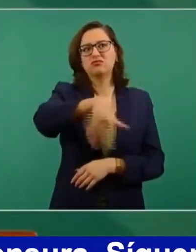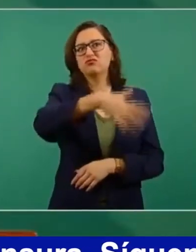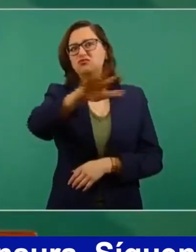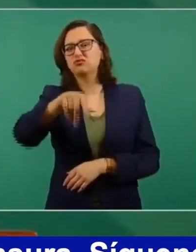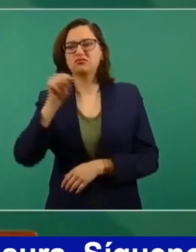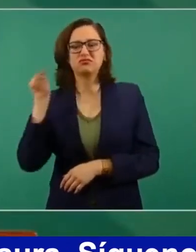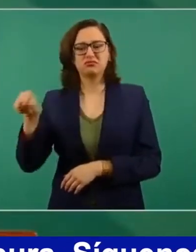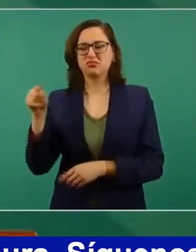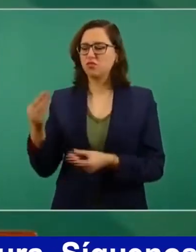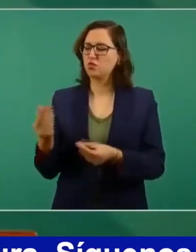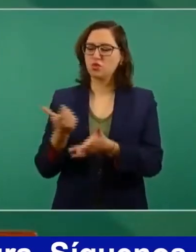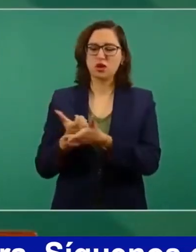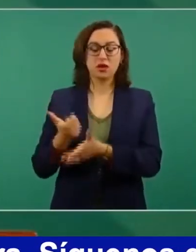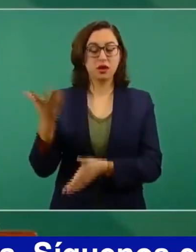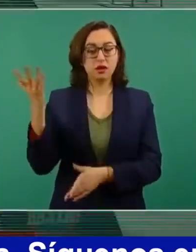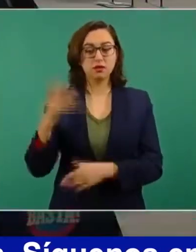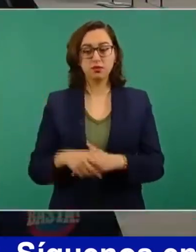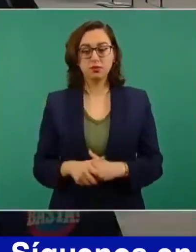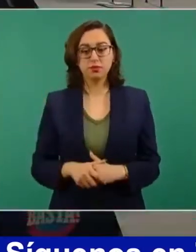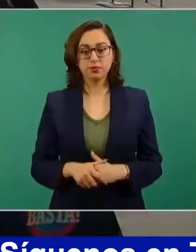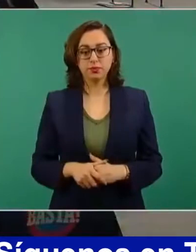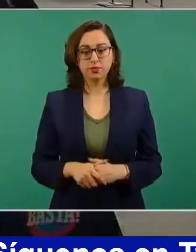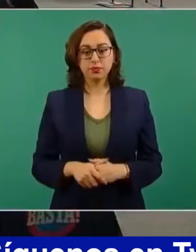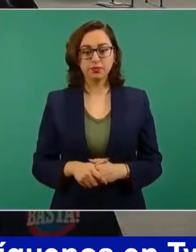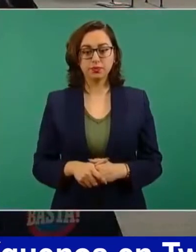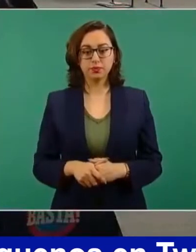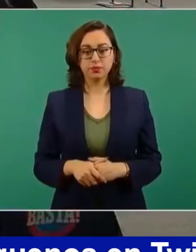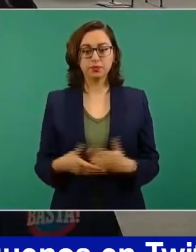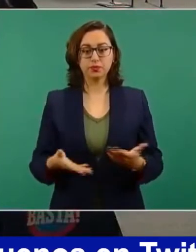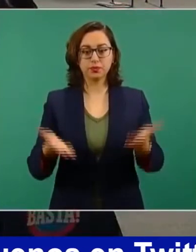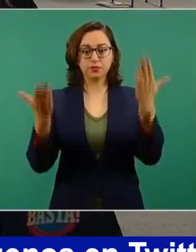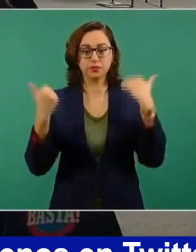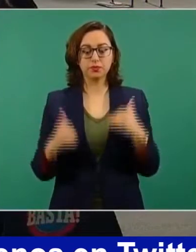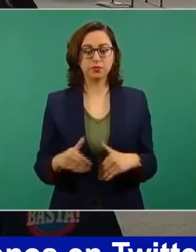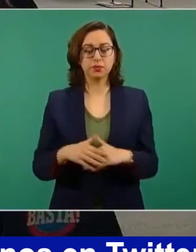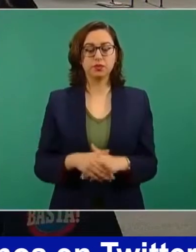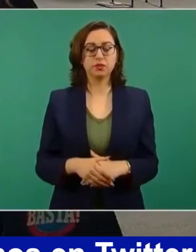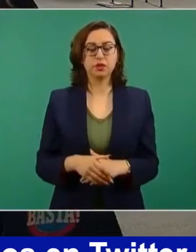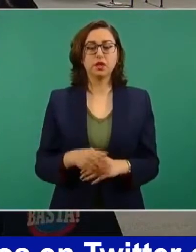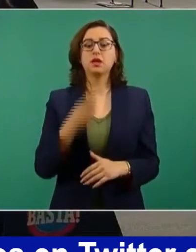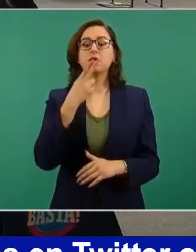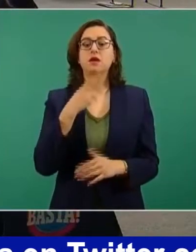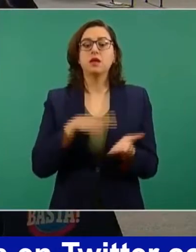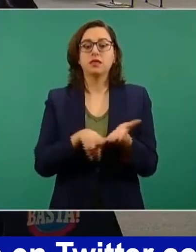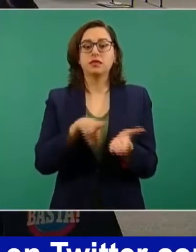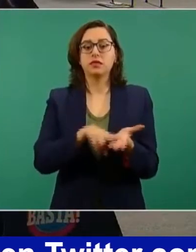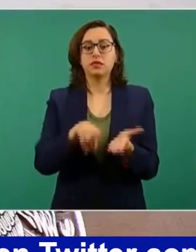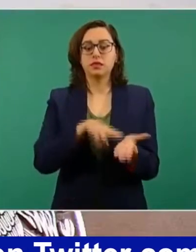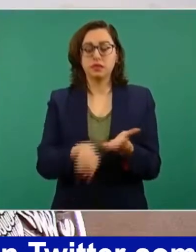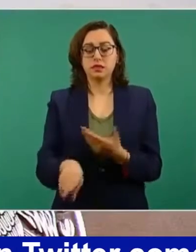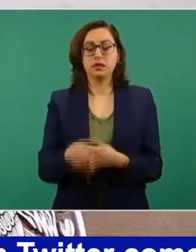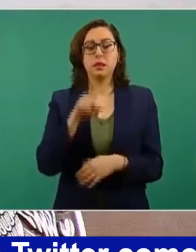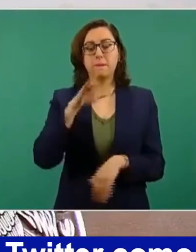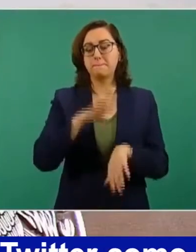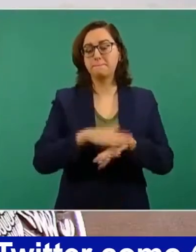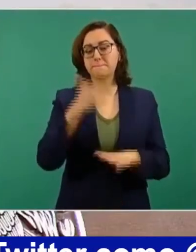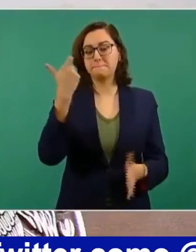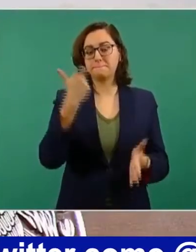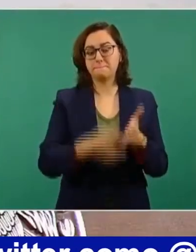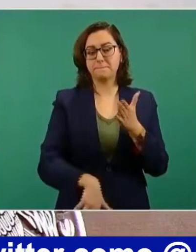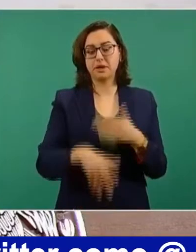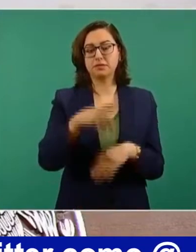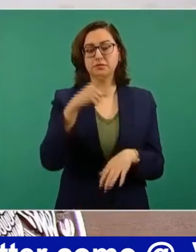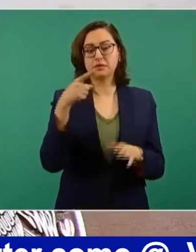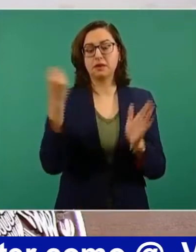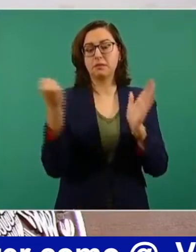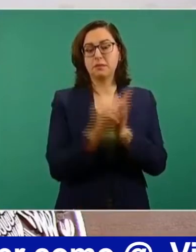Litro. En cuanto al diésel, el más barato se vendió en Ciudad Madero, Tamaulipas, por la franquicia